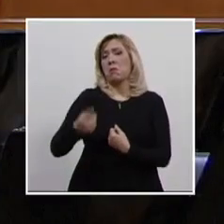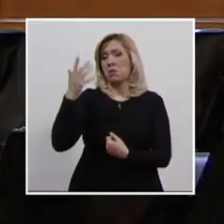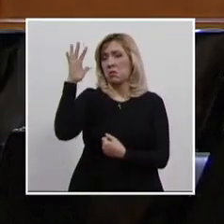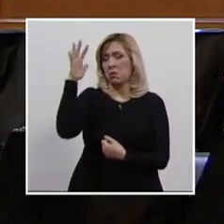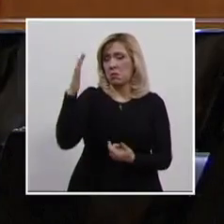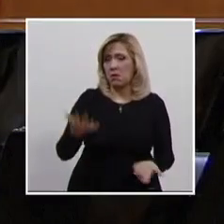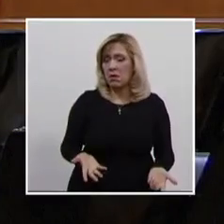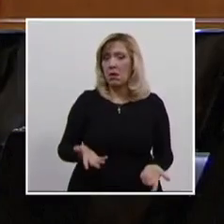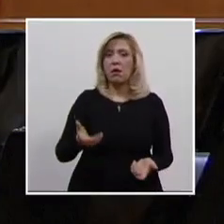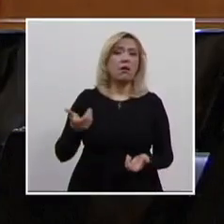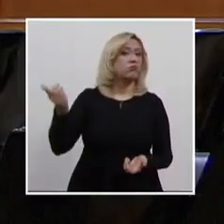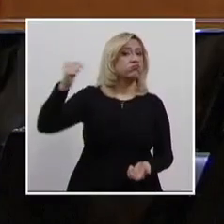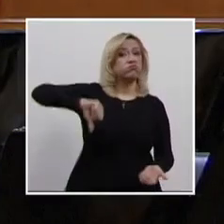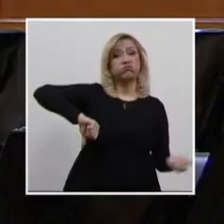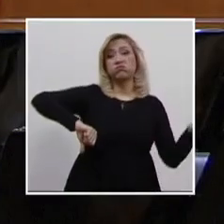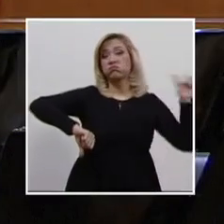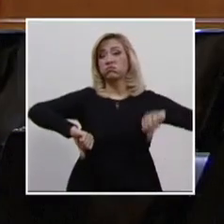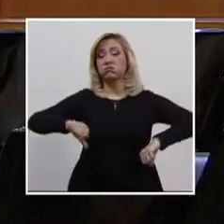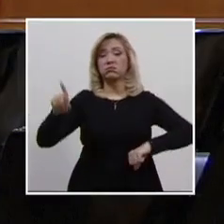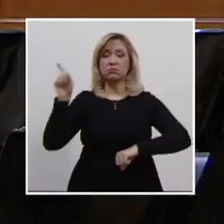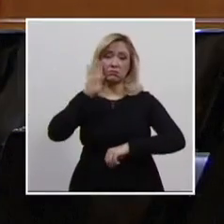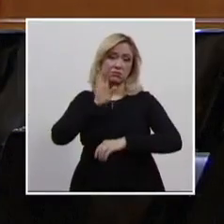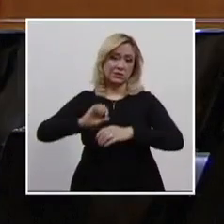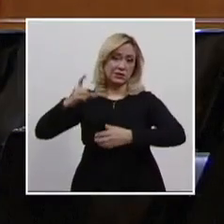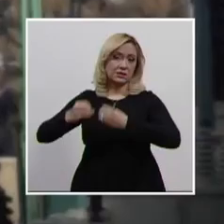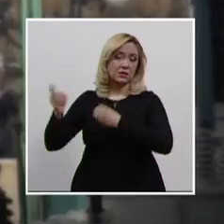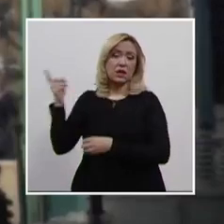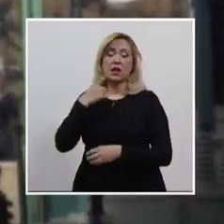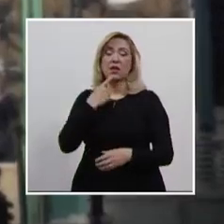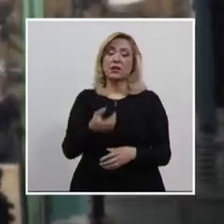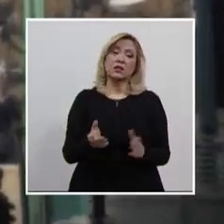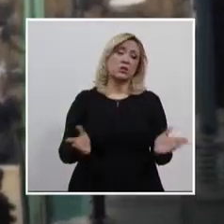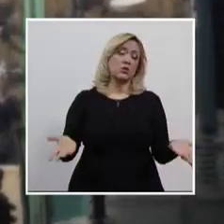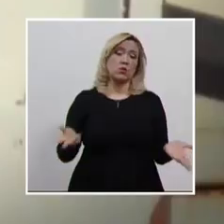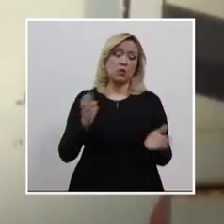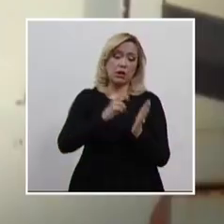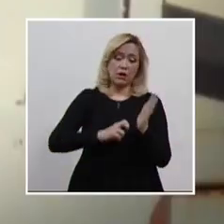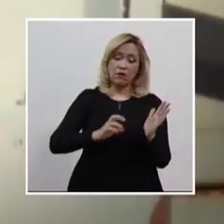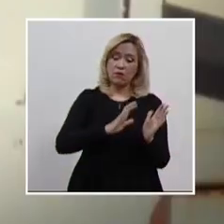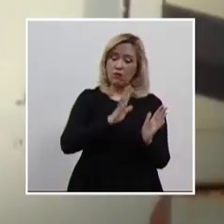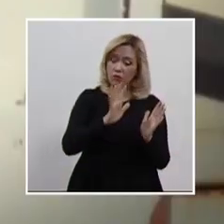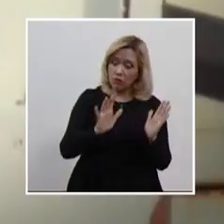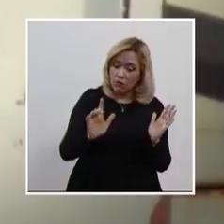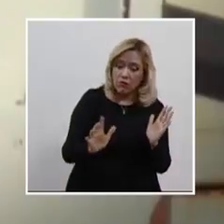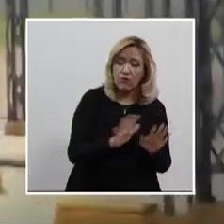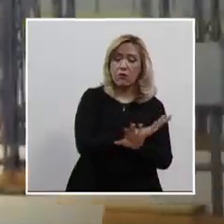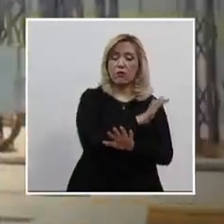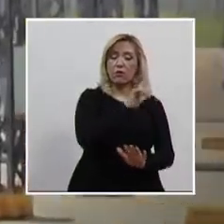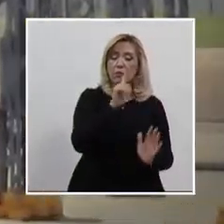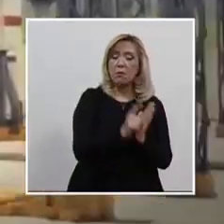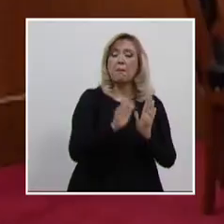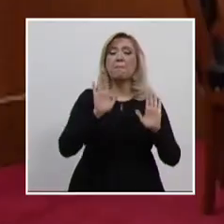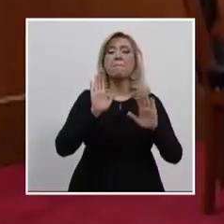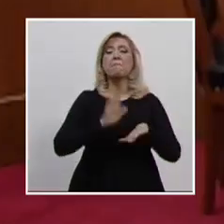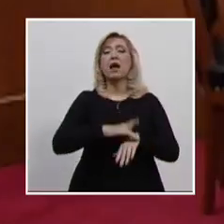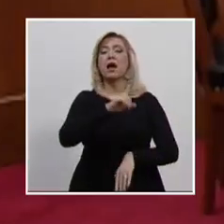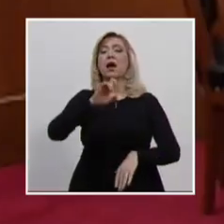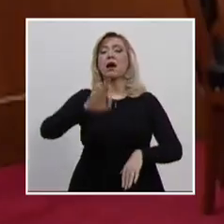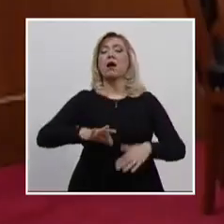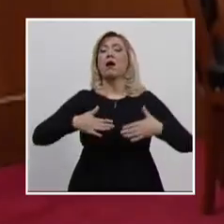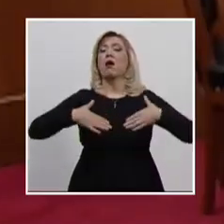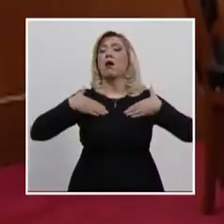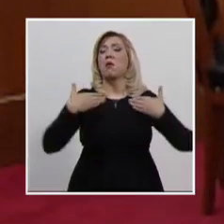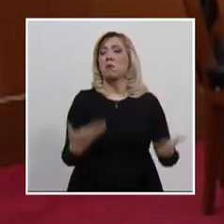en contra argumentaron que el modelo de la reforma contribuye a contar con un sistema eléctrico nacional confiable. Al obligarse a